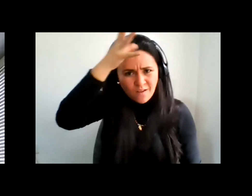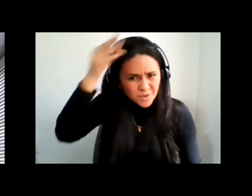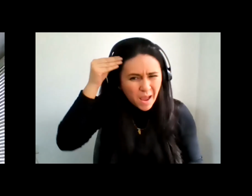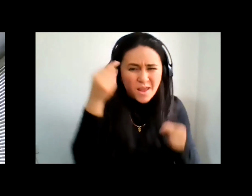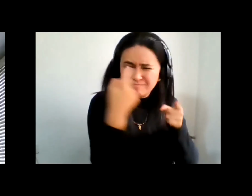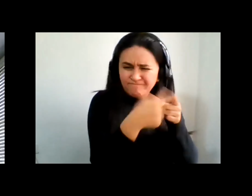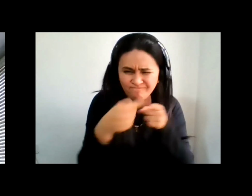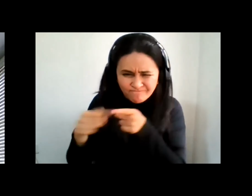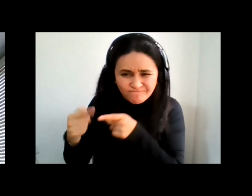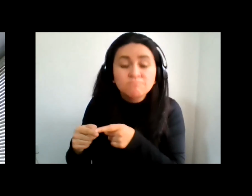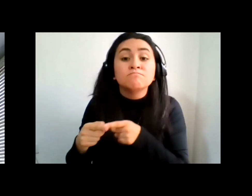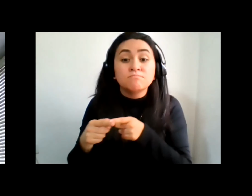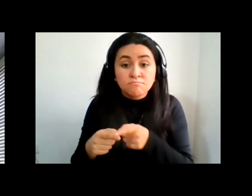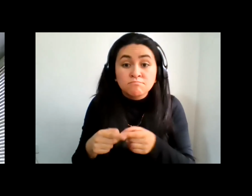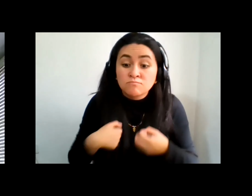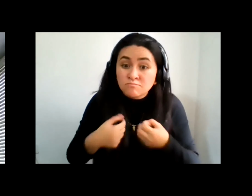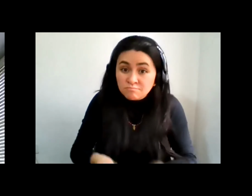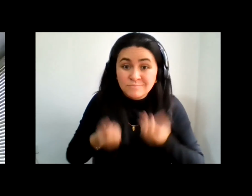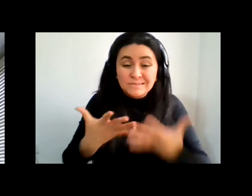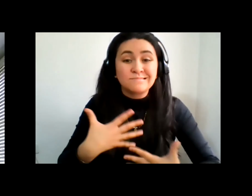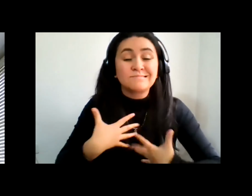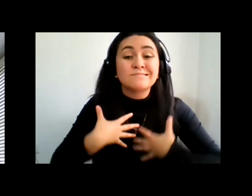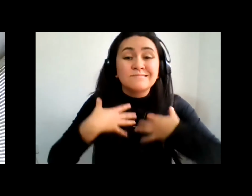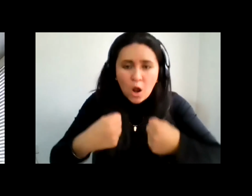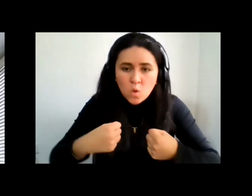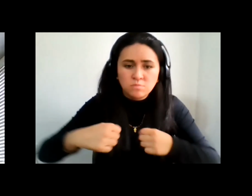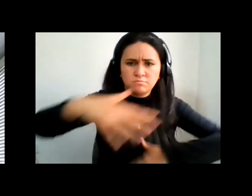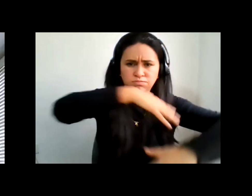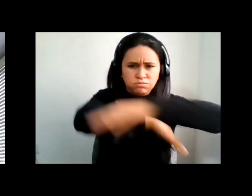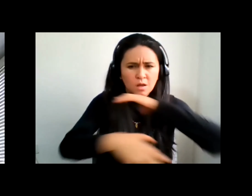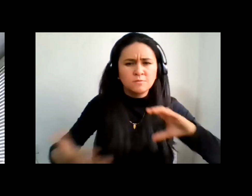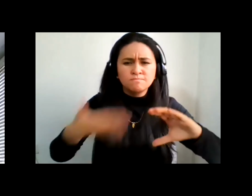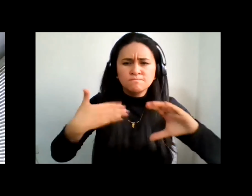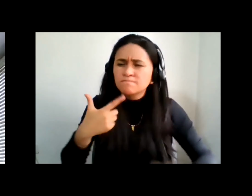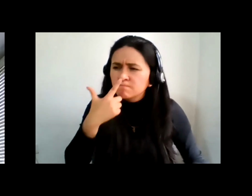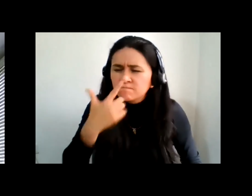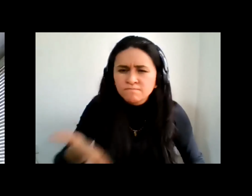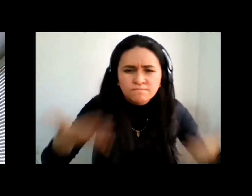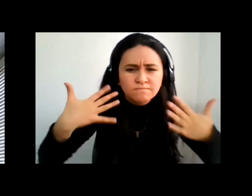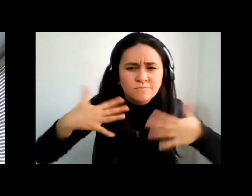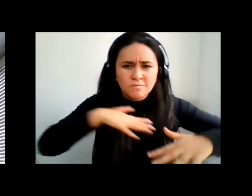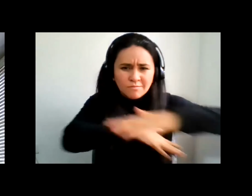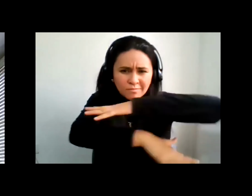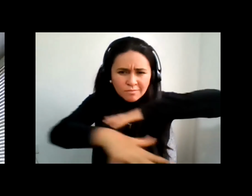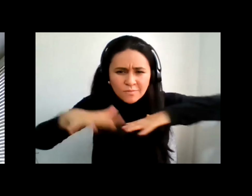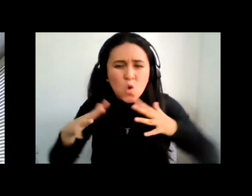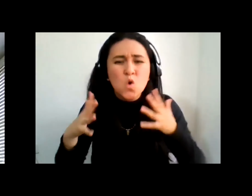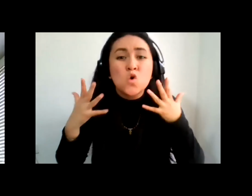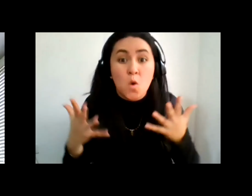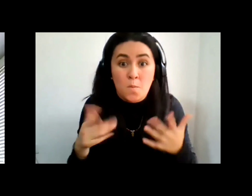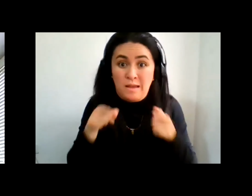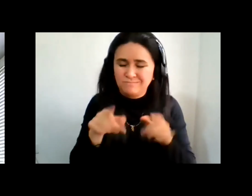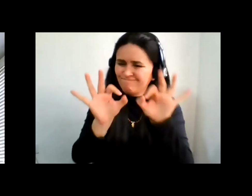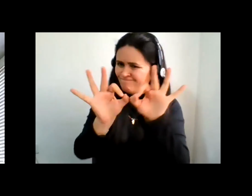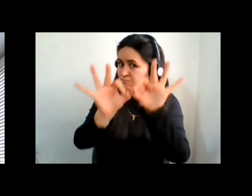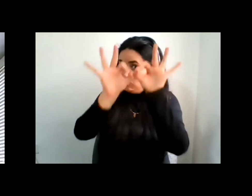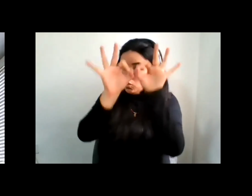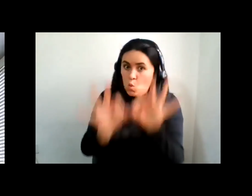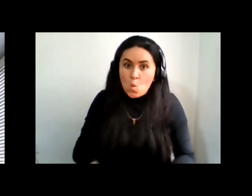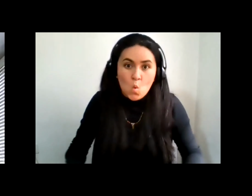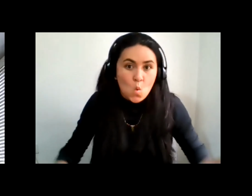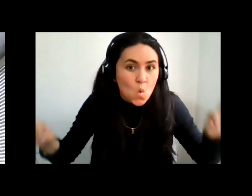de factores de riesgos y salud pública ambiental, uno de los temas, digamos, como un corazón fundamental